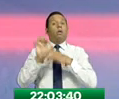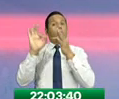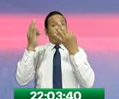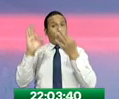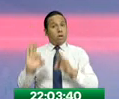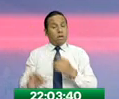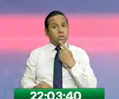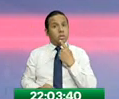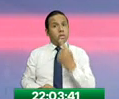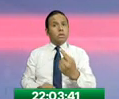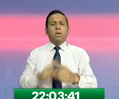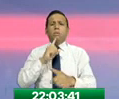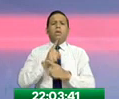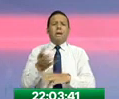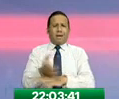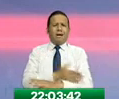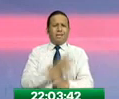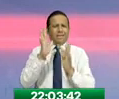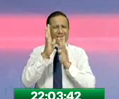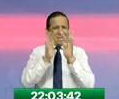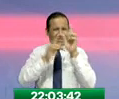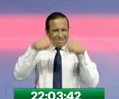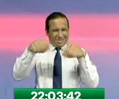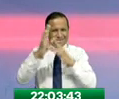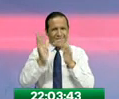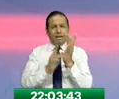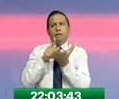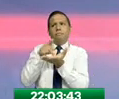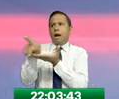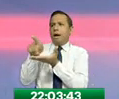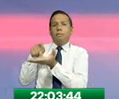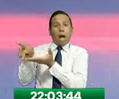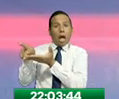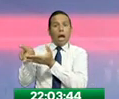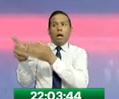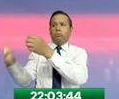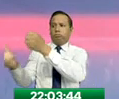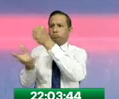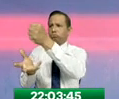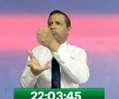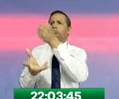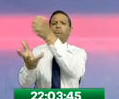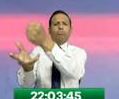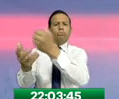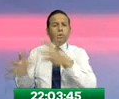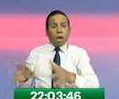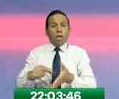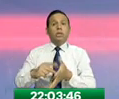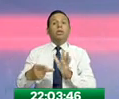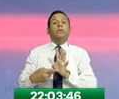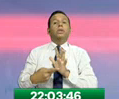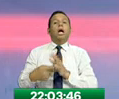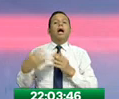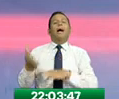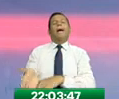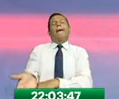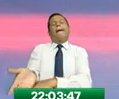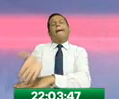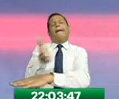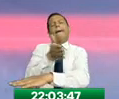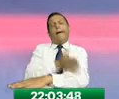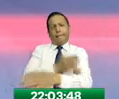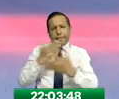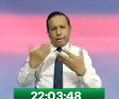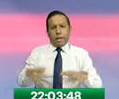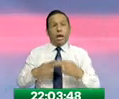esas operaciones se cancelaron en abril de este año, los recursos para su liquidación habrían sido descontados con anterioridad,